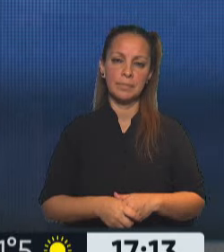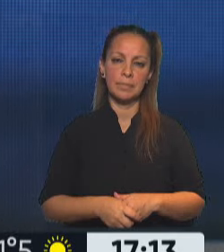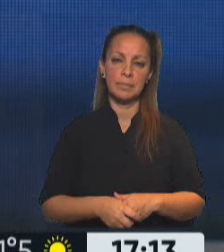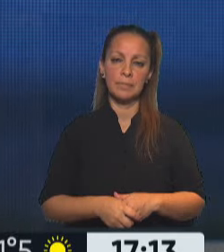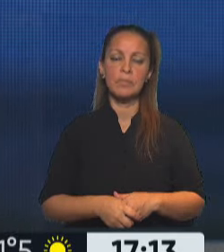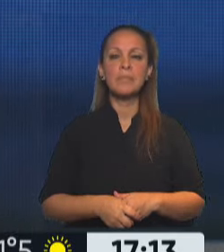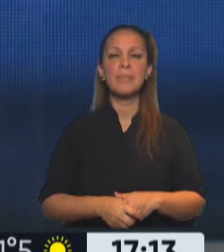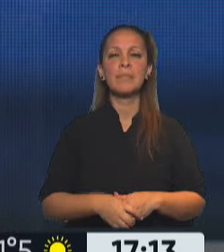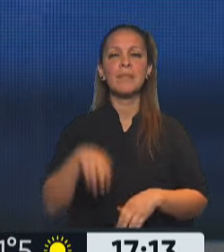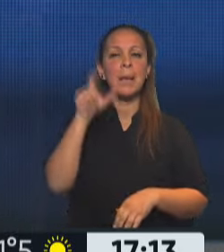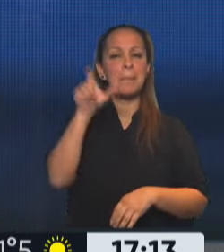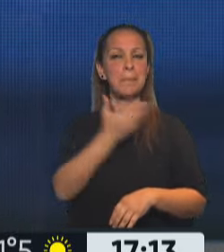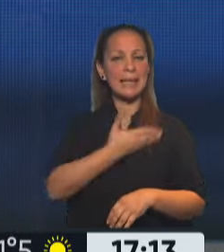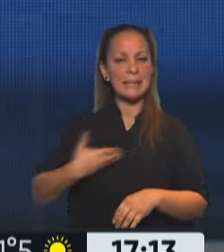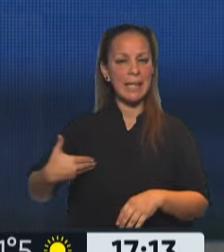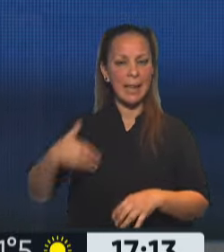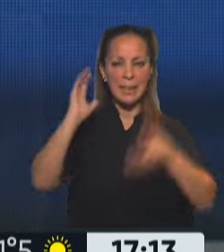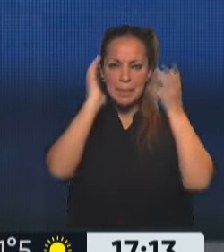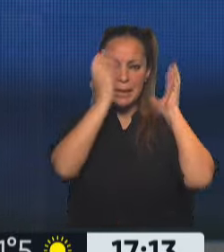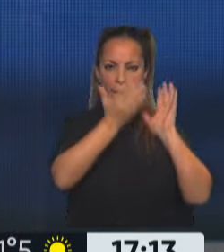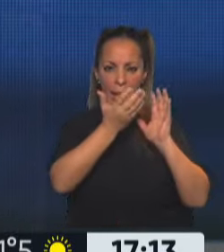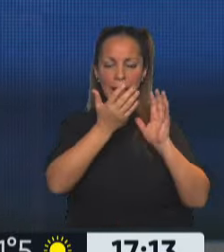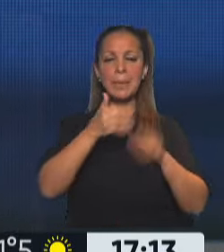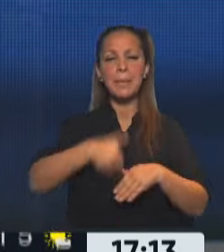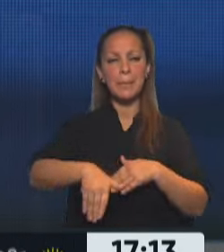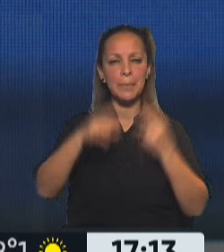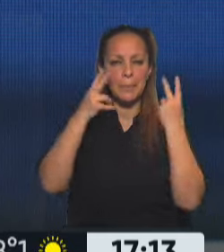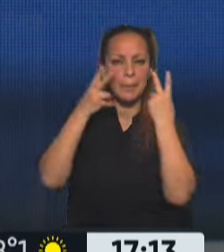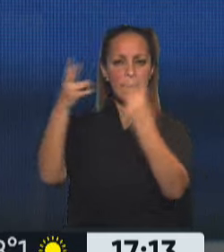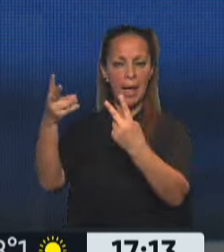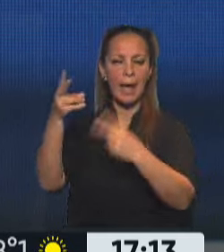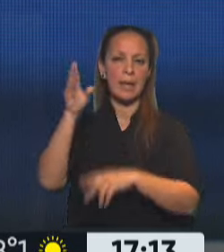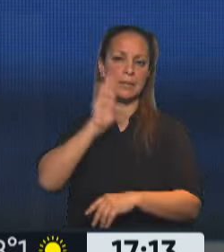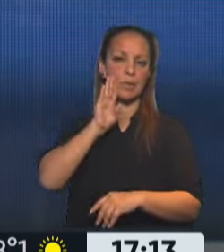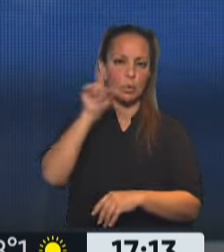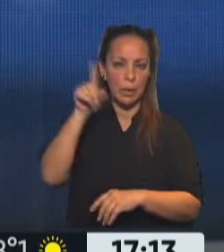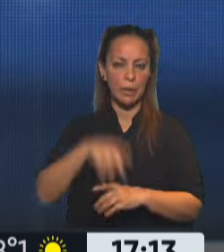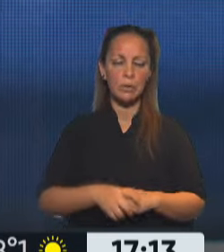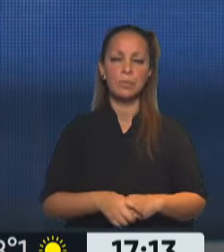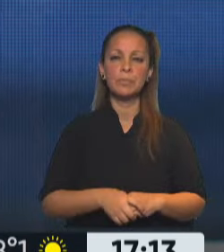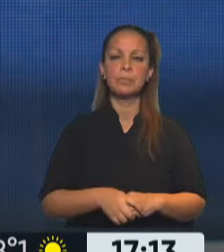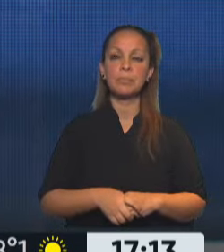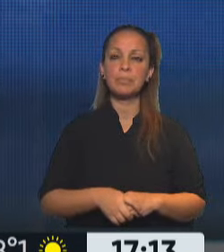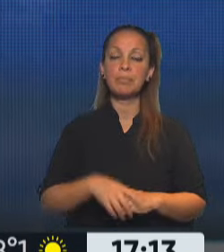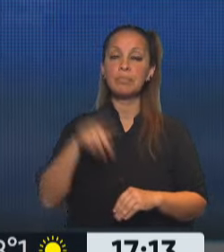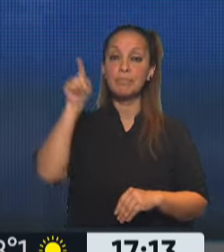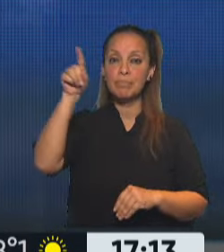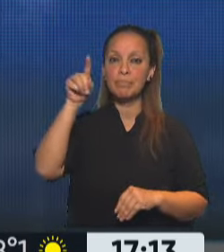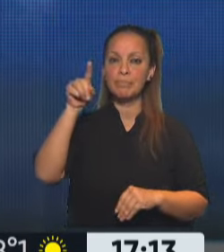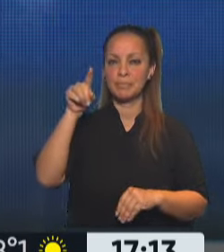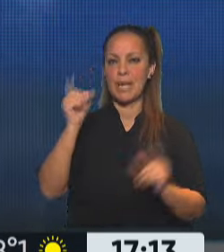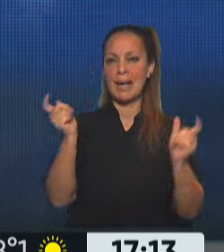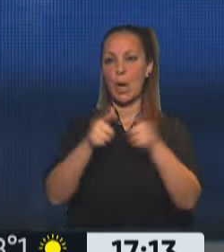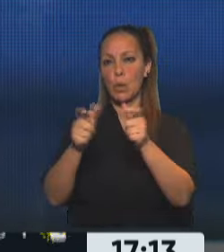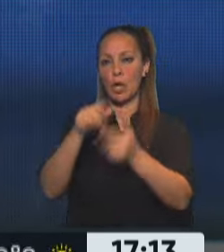Por su parte, el presidente Javier Milei viajará a los Estados Unidos, parte de lo que será la agenda del jefe de